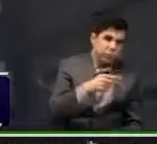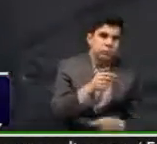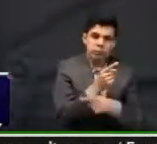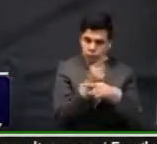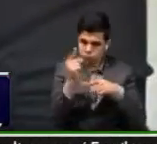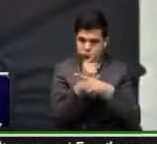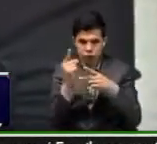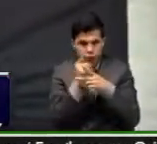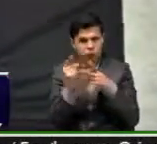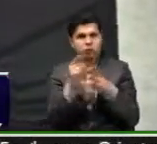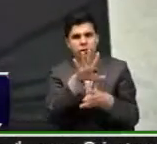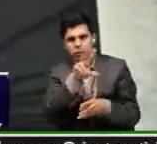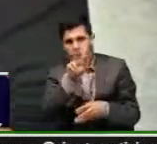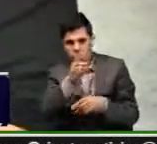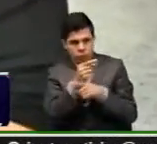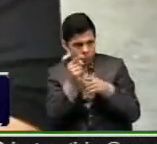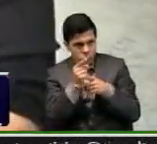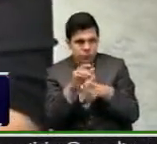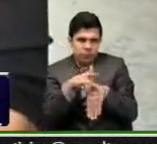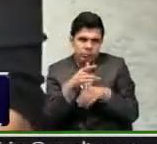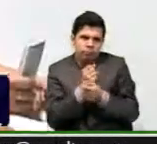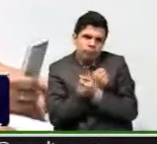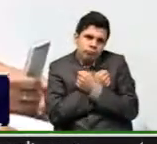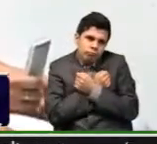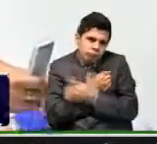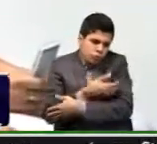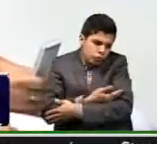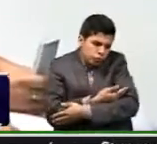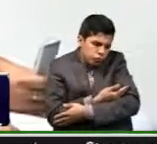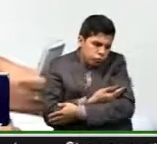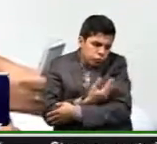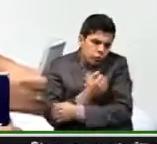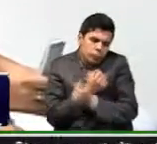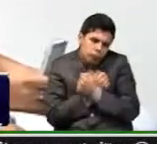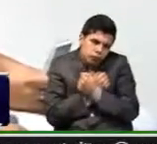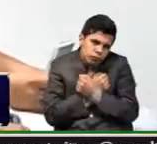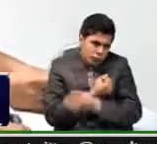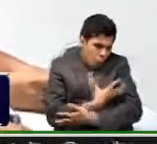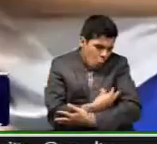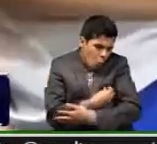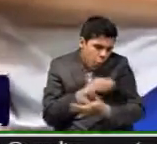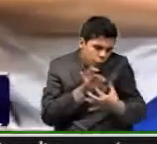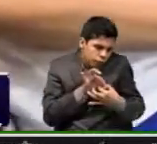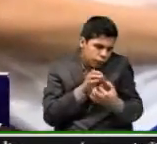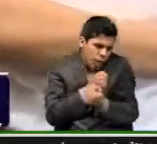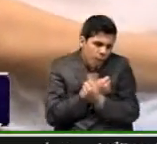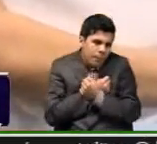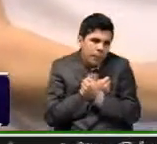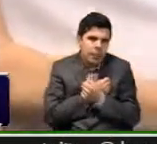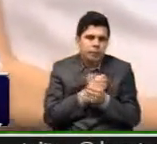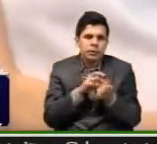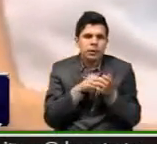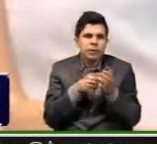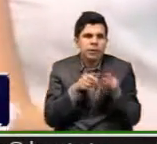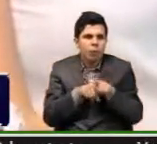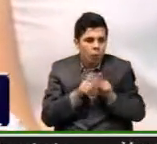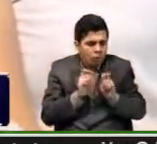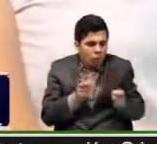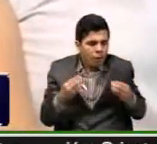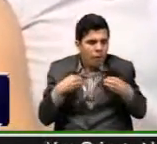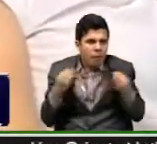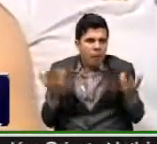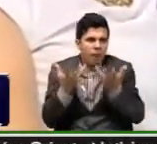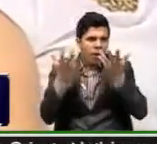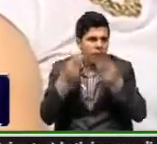del año ese bellísimo vínculo entre mamá e hijo la leche de seno sinónimo de vida sinónimo de salud para el